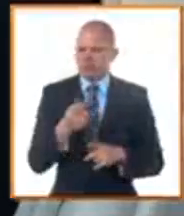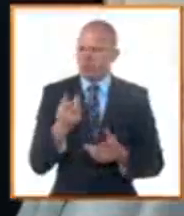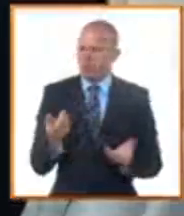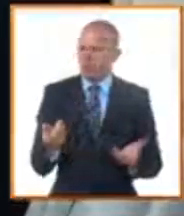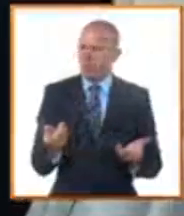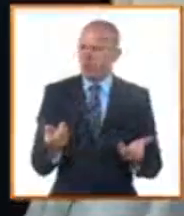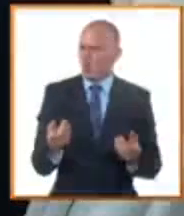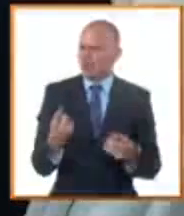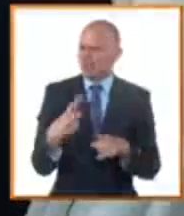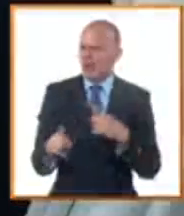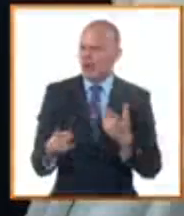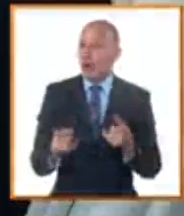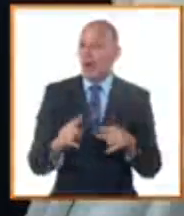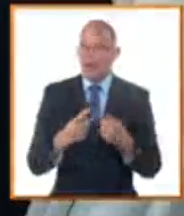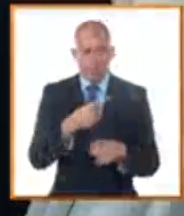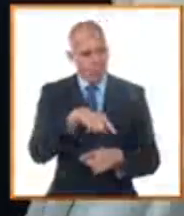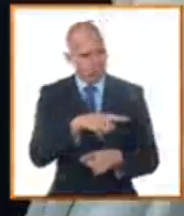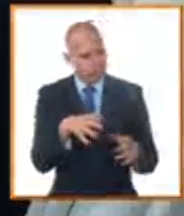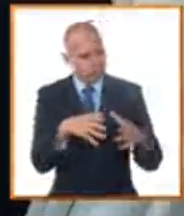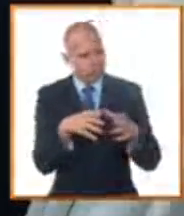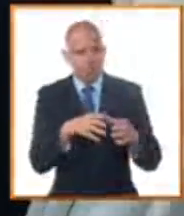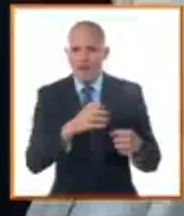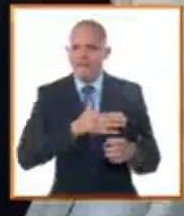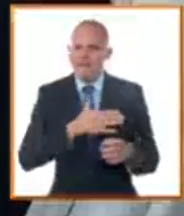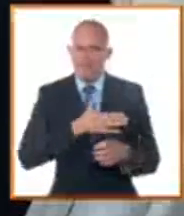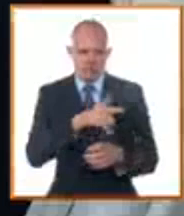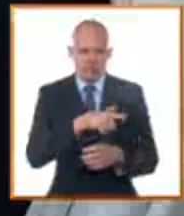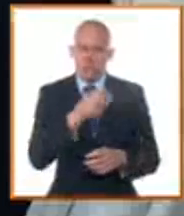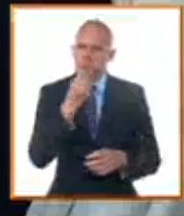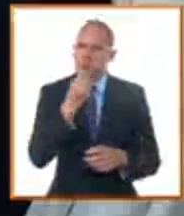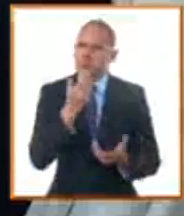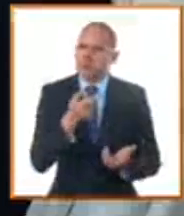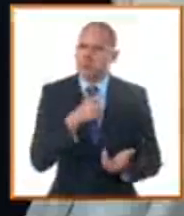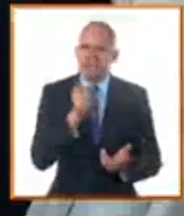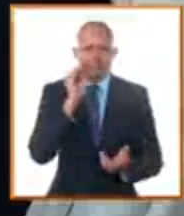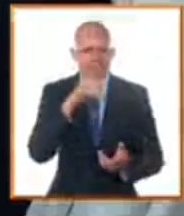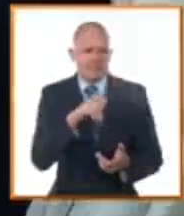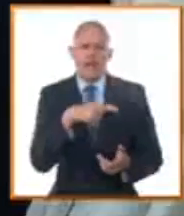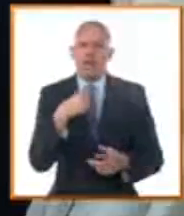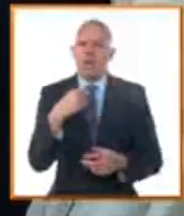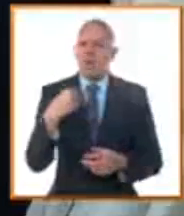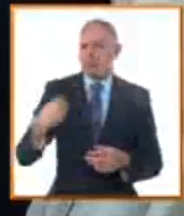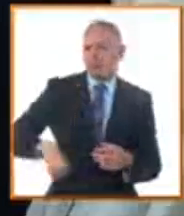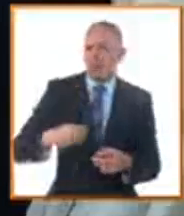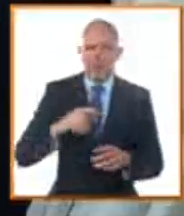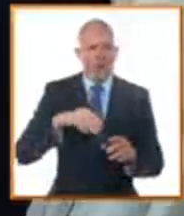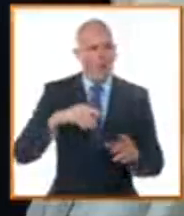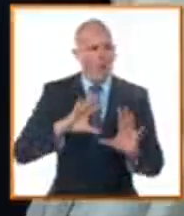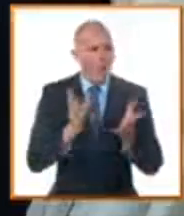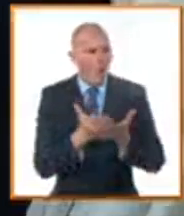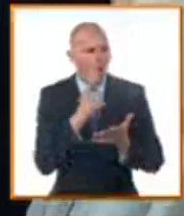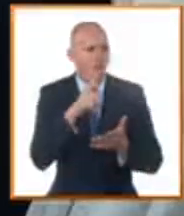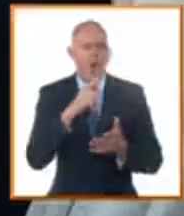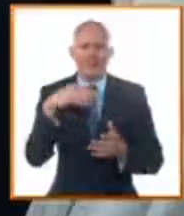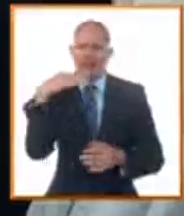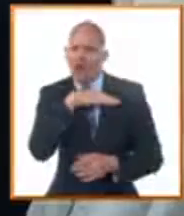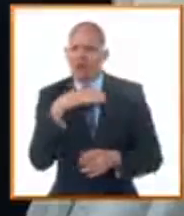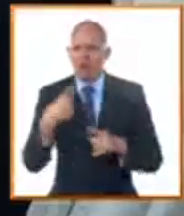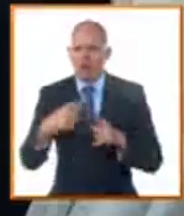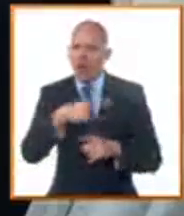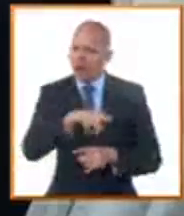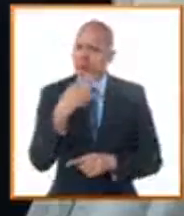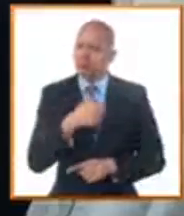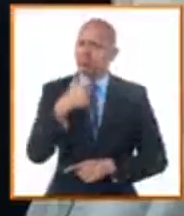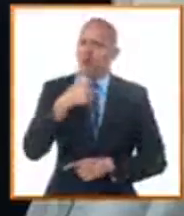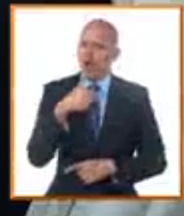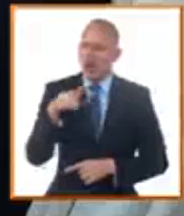sector que se ha mostrado dinámico en la introducción de dinámicas económicas, dinámicas comerciales de avanzada, y sin embargo